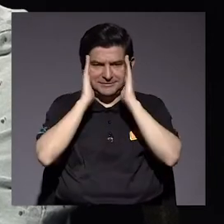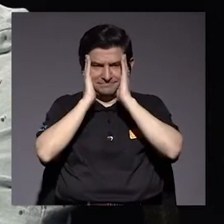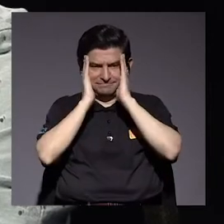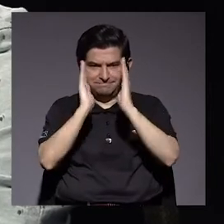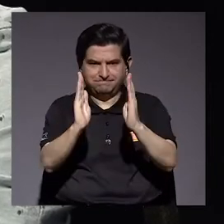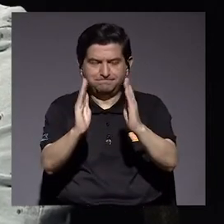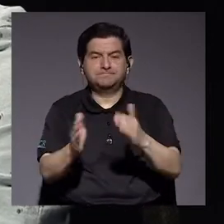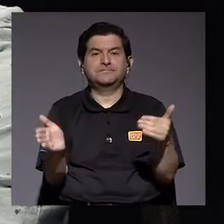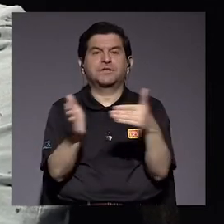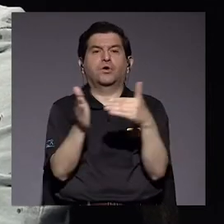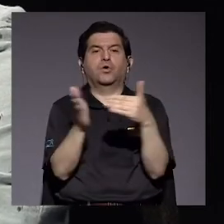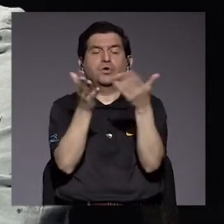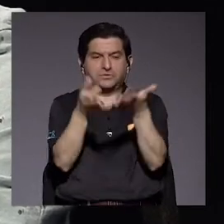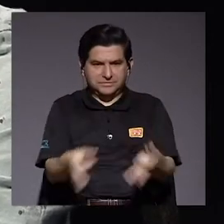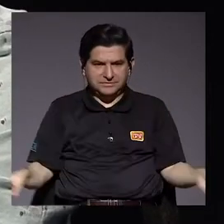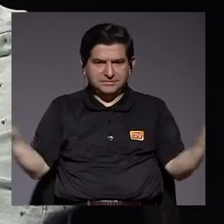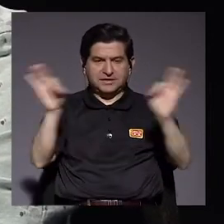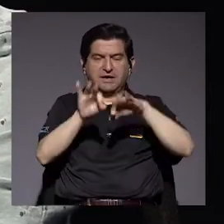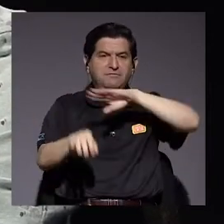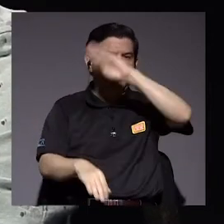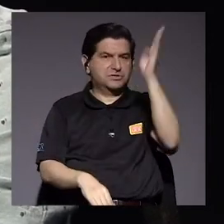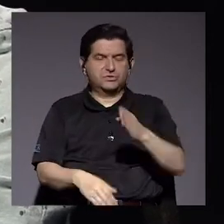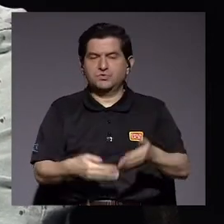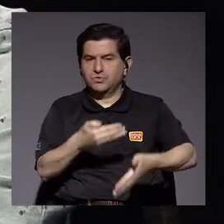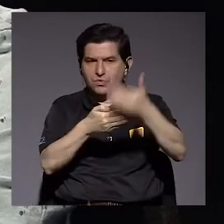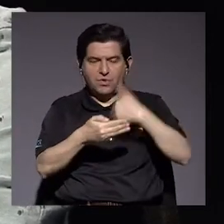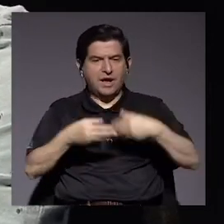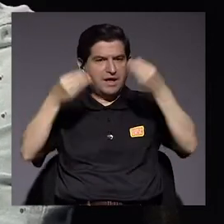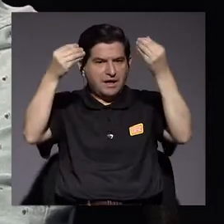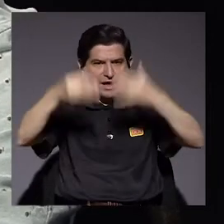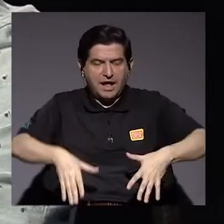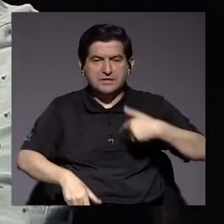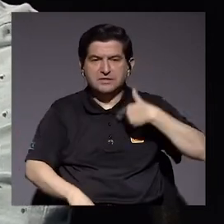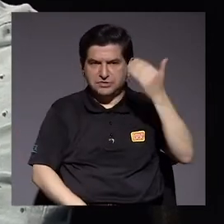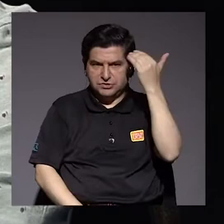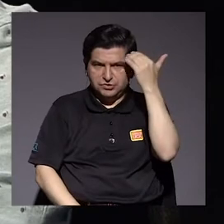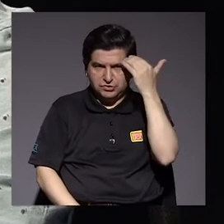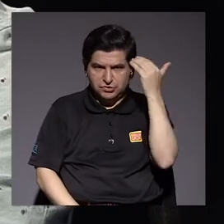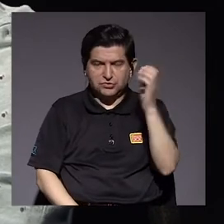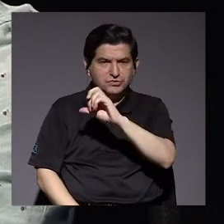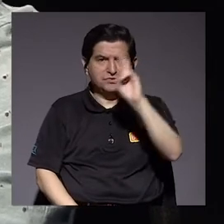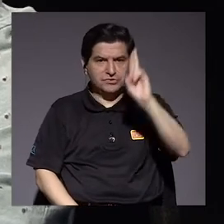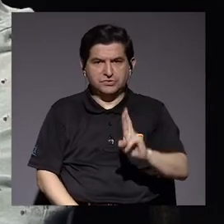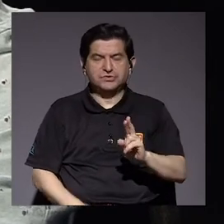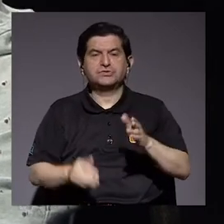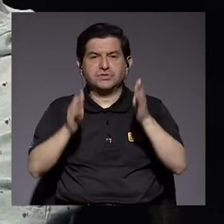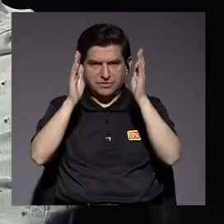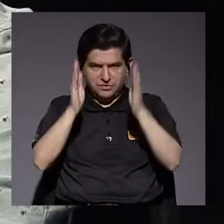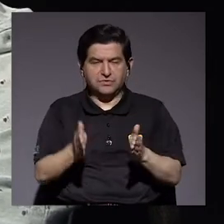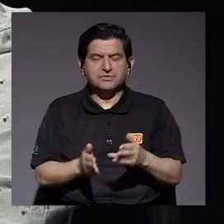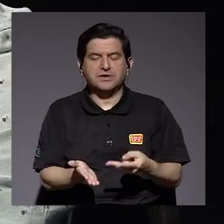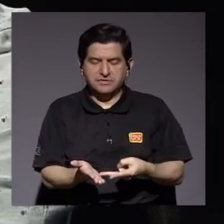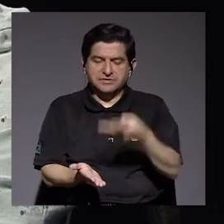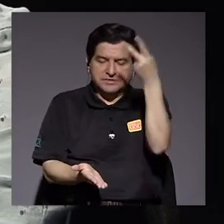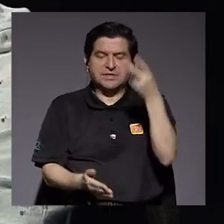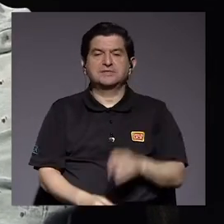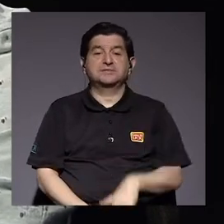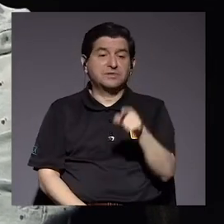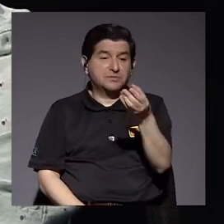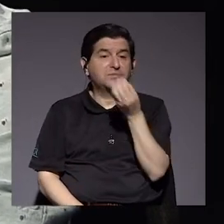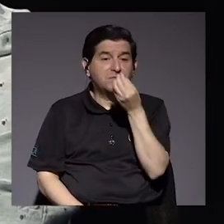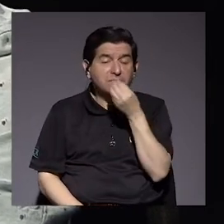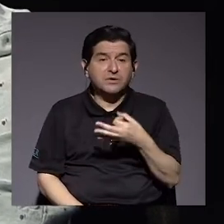relevancia, a volverles a dar la importancia que nunca debieron perder, uh-huh. y que yo sé que el costarricense sí lo valora porque lo come todos los días.